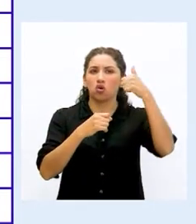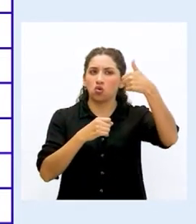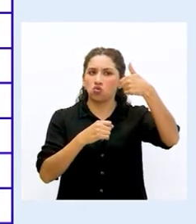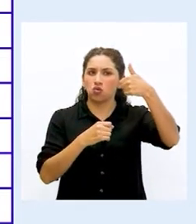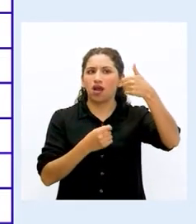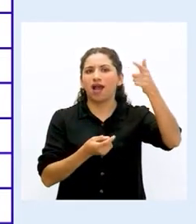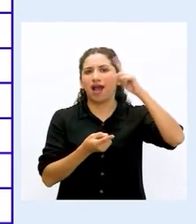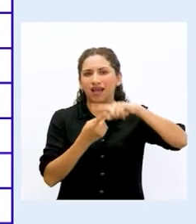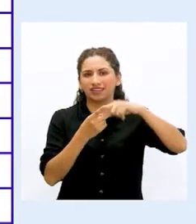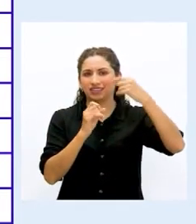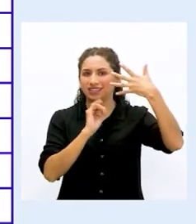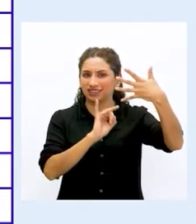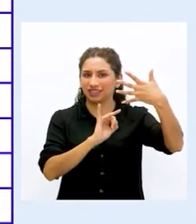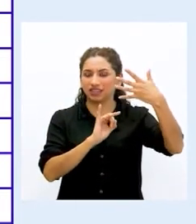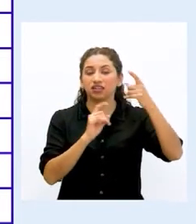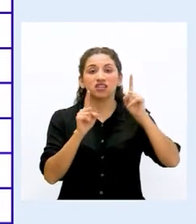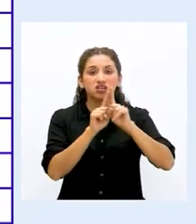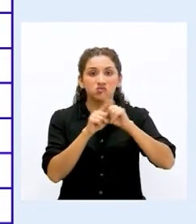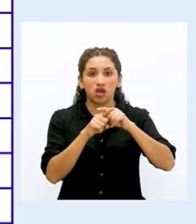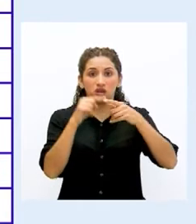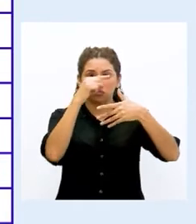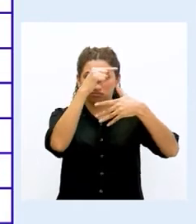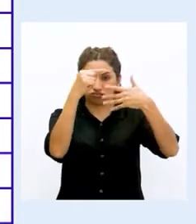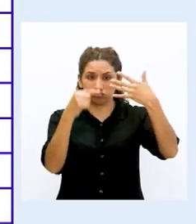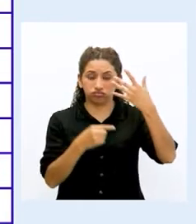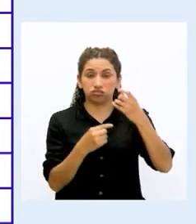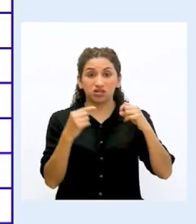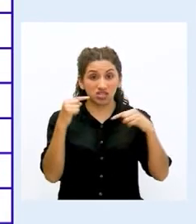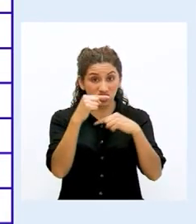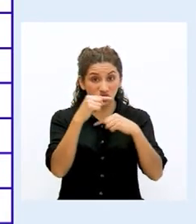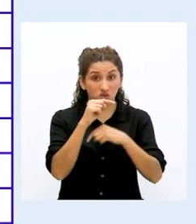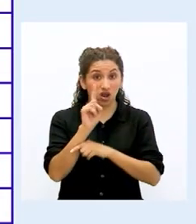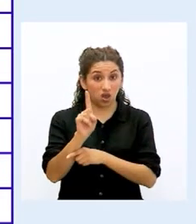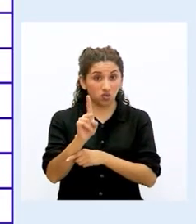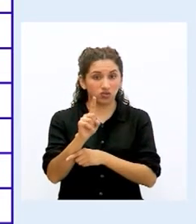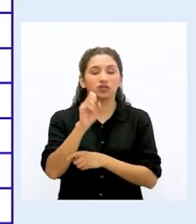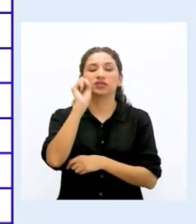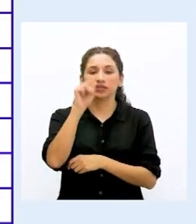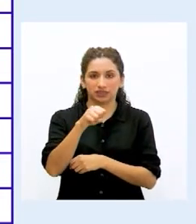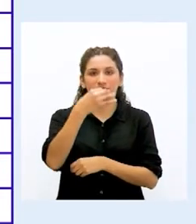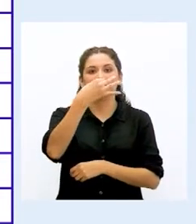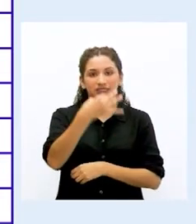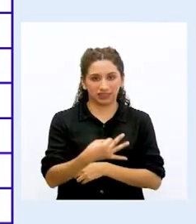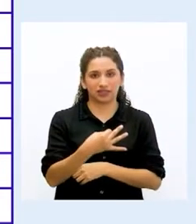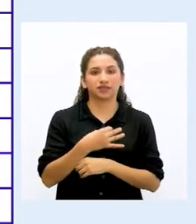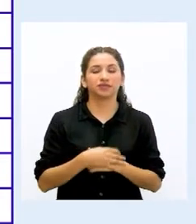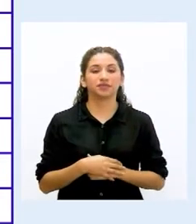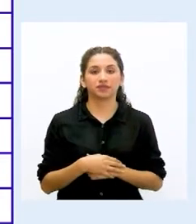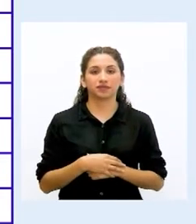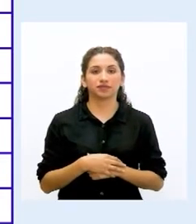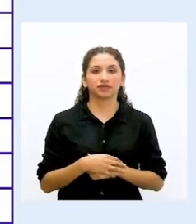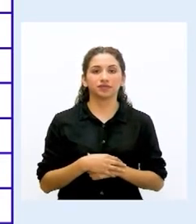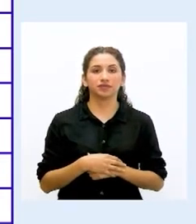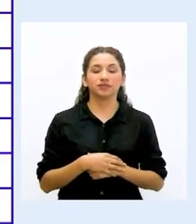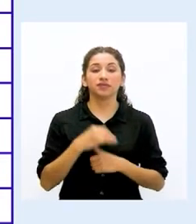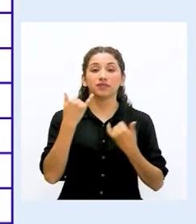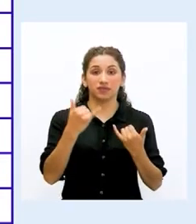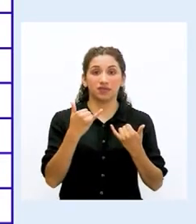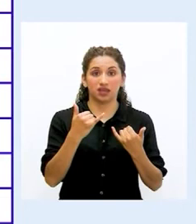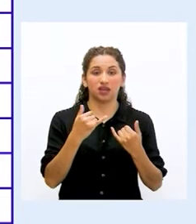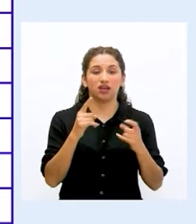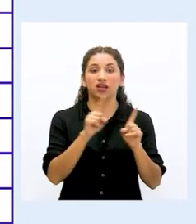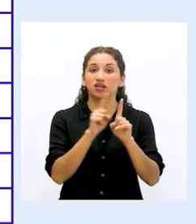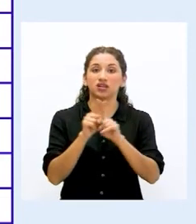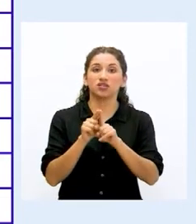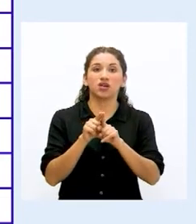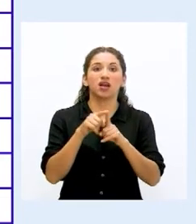el resultado debe ser igual a 1, ¿cierto? Exactamente. Ahora completaremos la columna de la